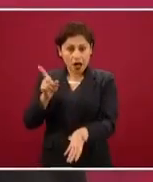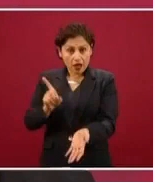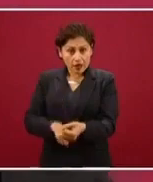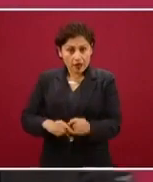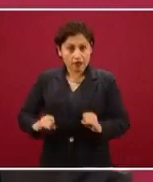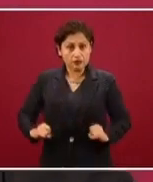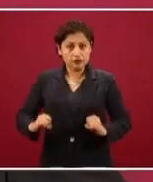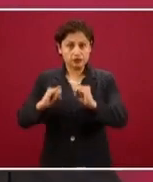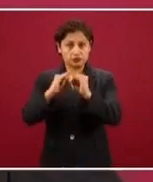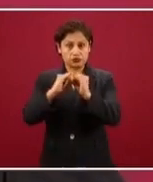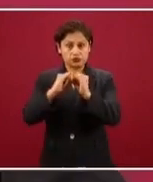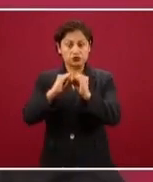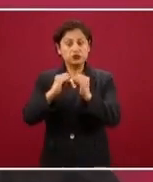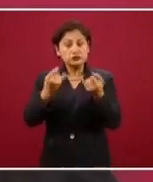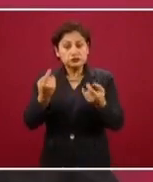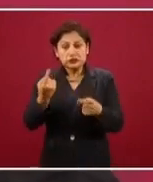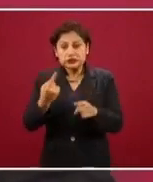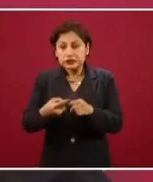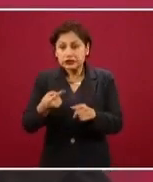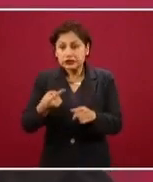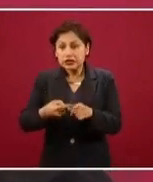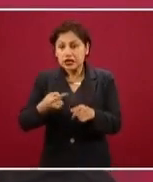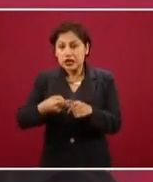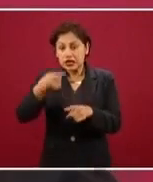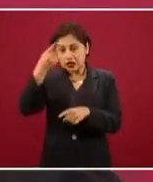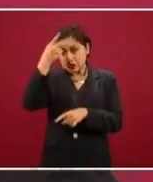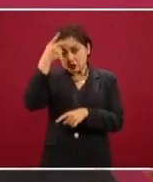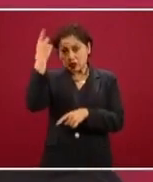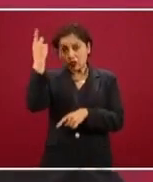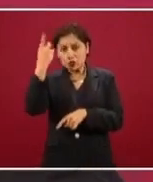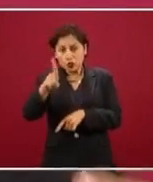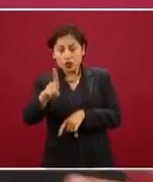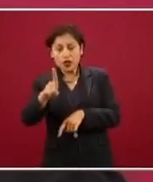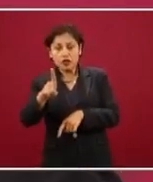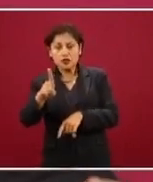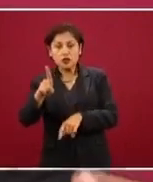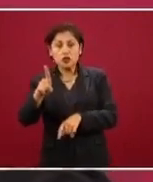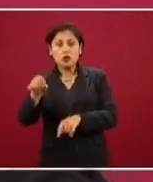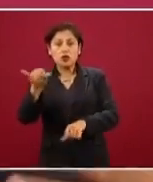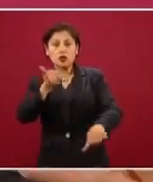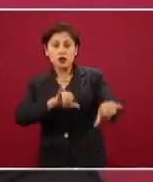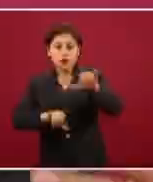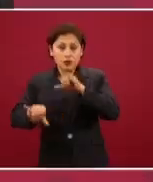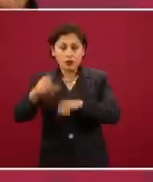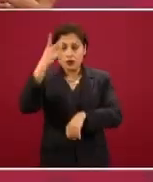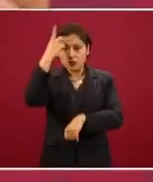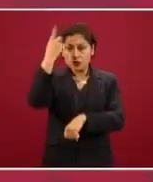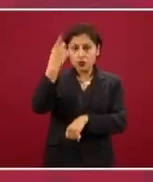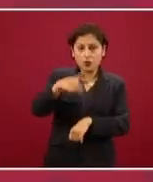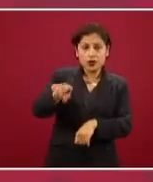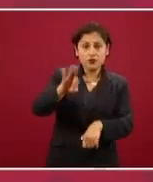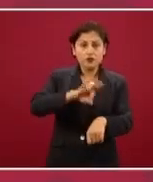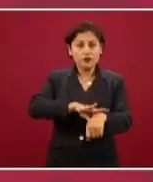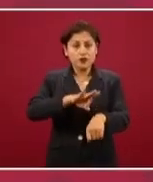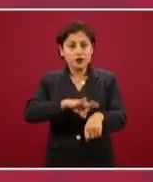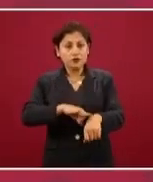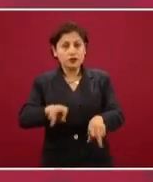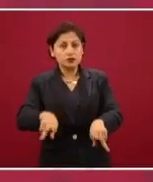eran los jefes, los dueños de laboratorios o de las distribuidoras,